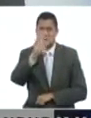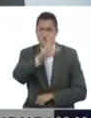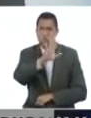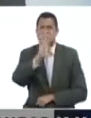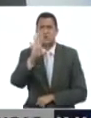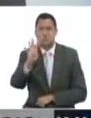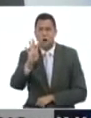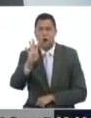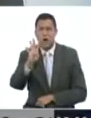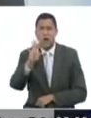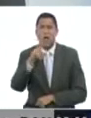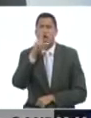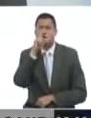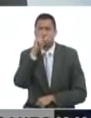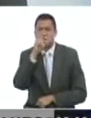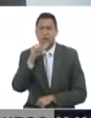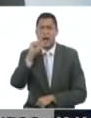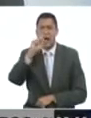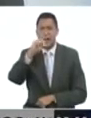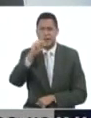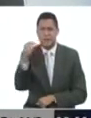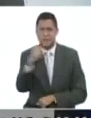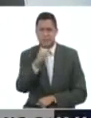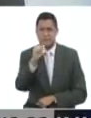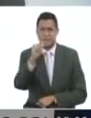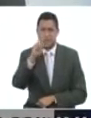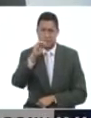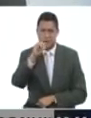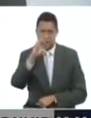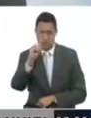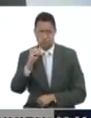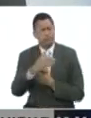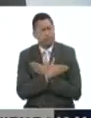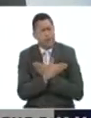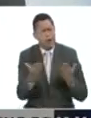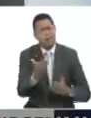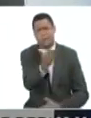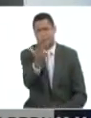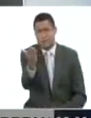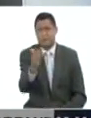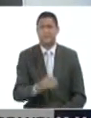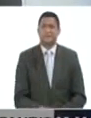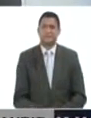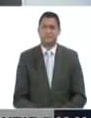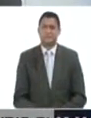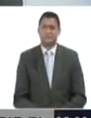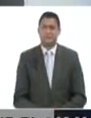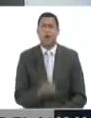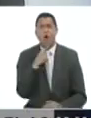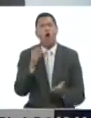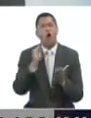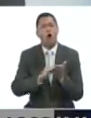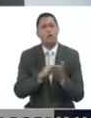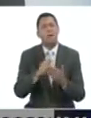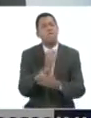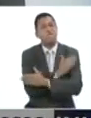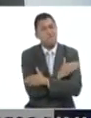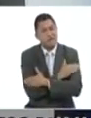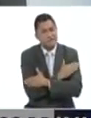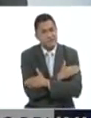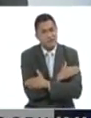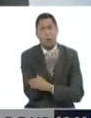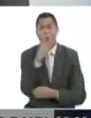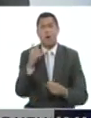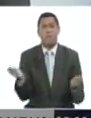0424-65-5254. Y mi Twitter, Ángel Piso Cermeno. Y bueno, estamos plenamente a la orden. Y bueno, te reitero nuevamente mi felicitación por este